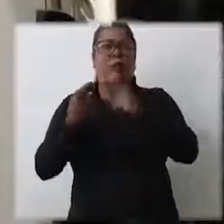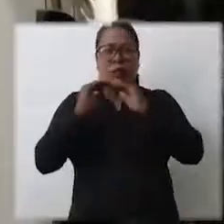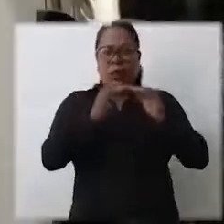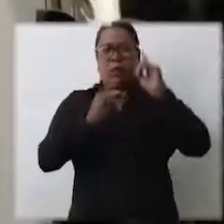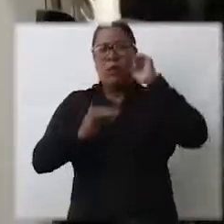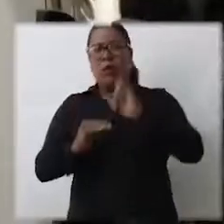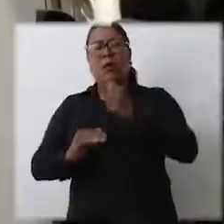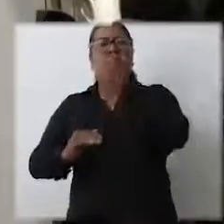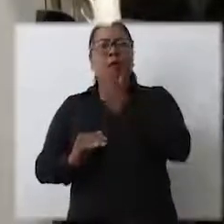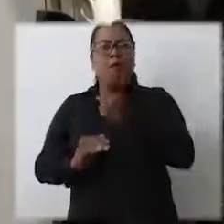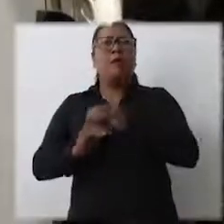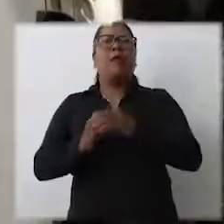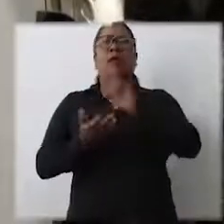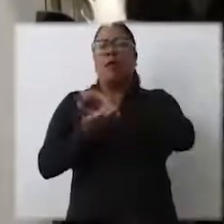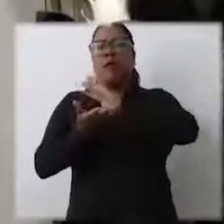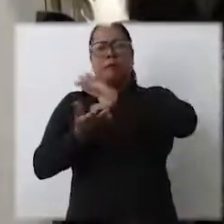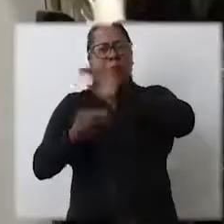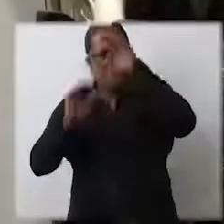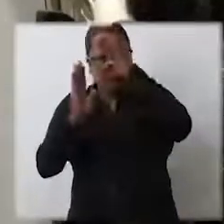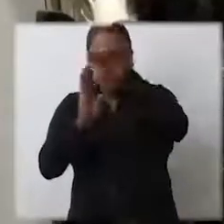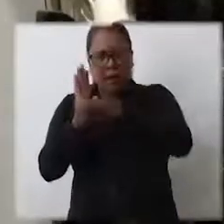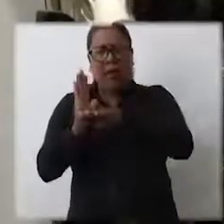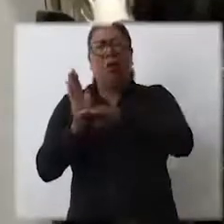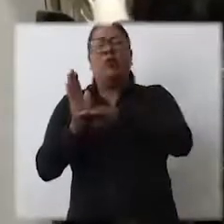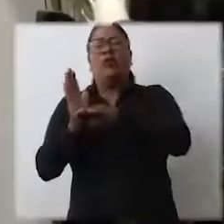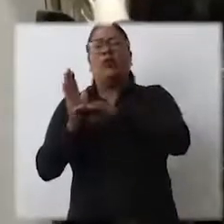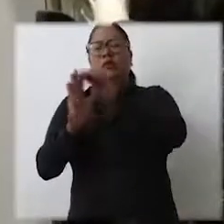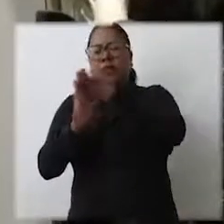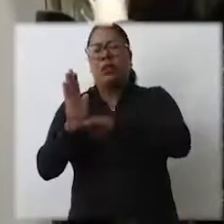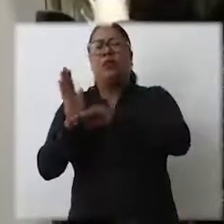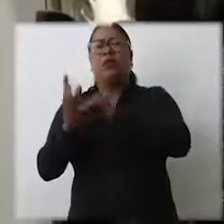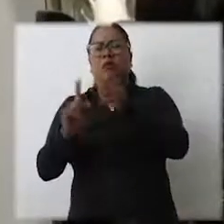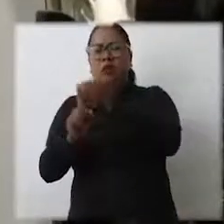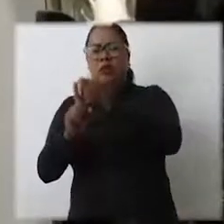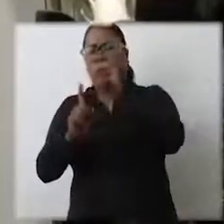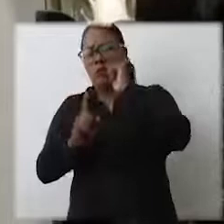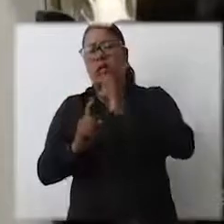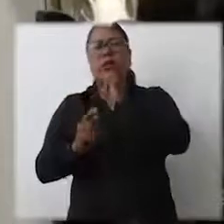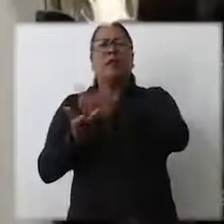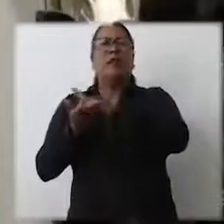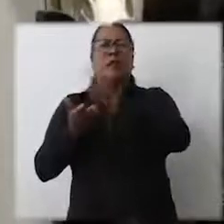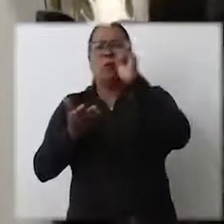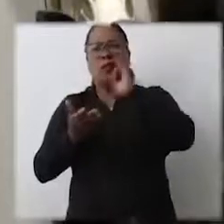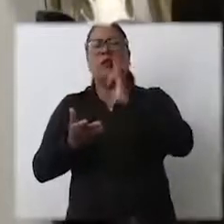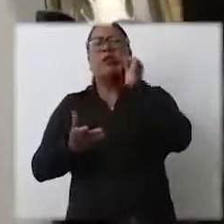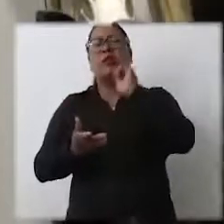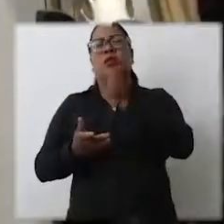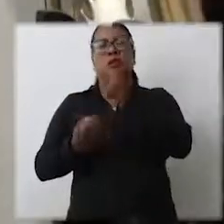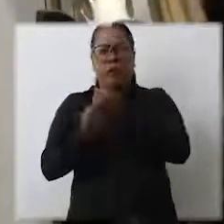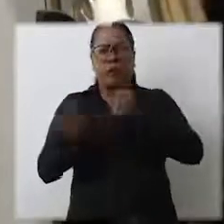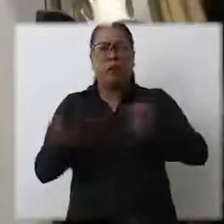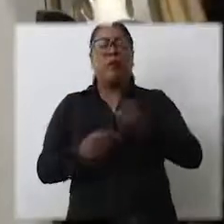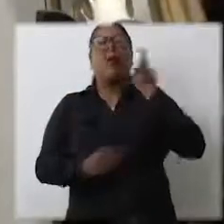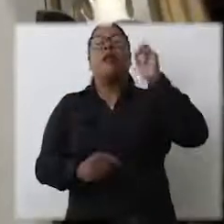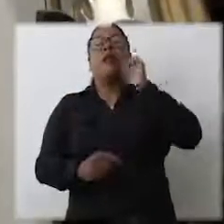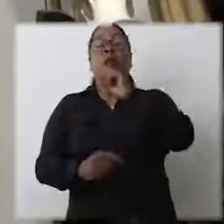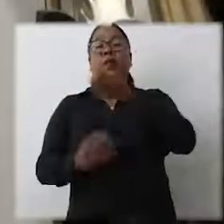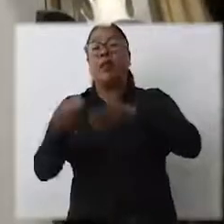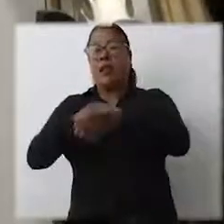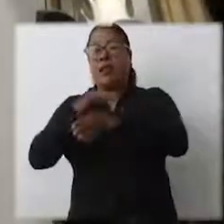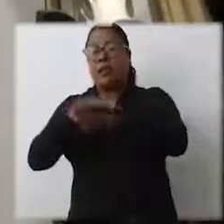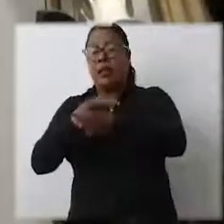ayuntamientos a expedir reglamentación que permita garantizar el derecho de las mujeres a una vida libre de violencia, incluyendo la